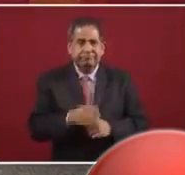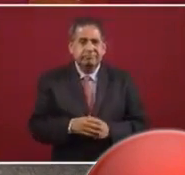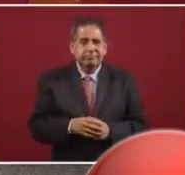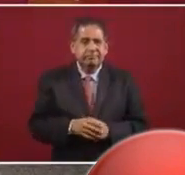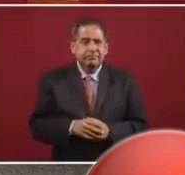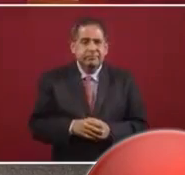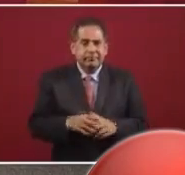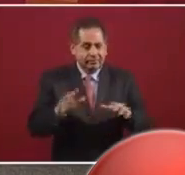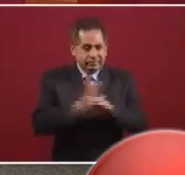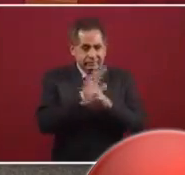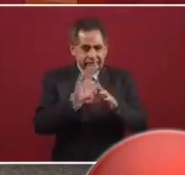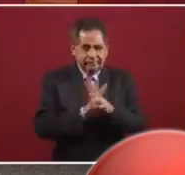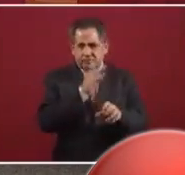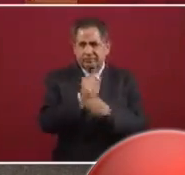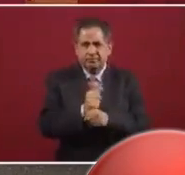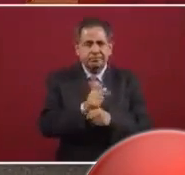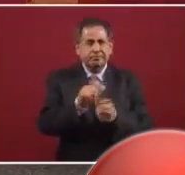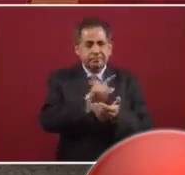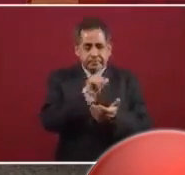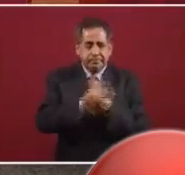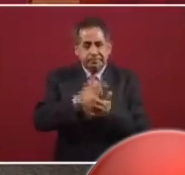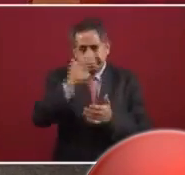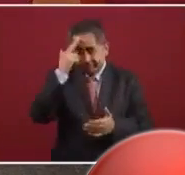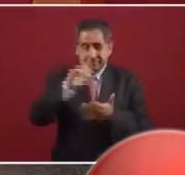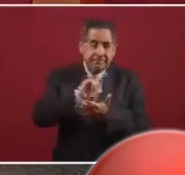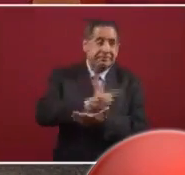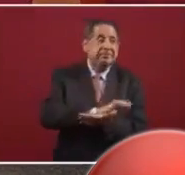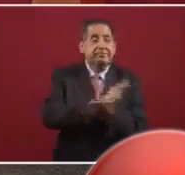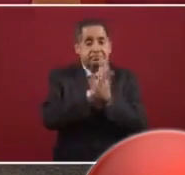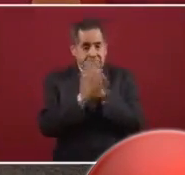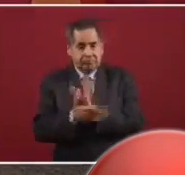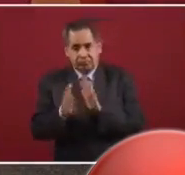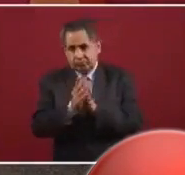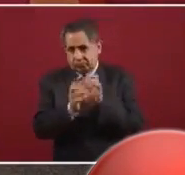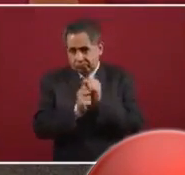Todas las reformas que hicieron a la Constitución